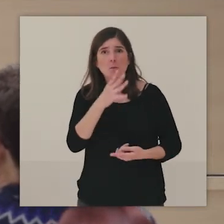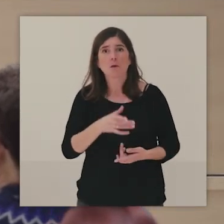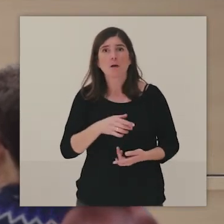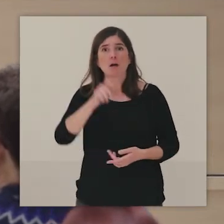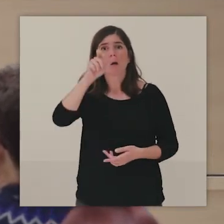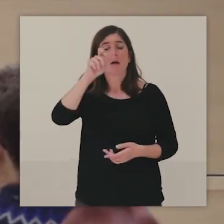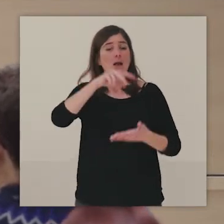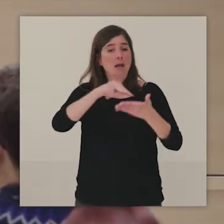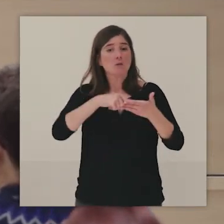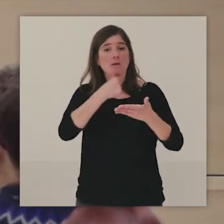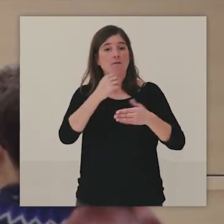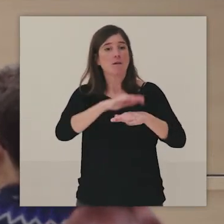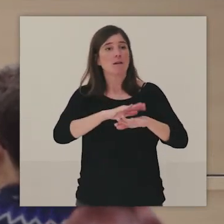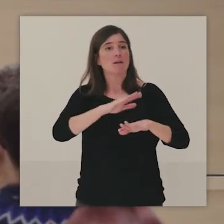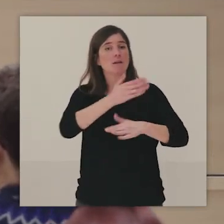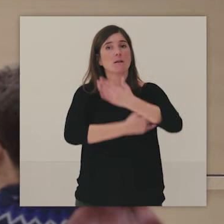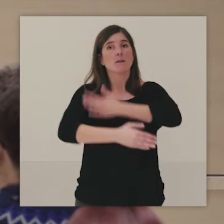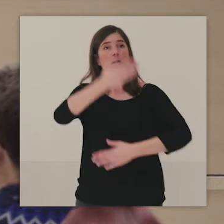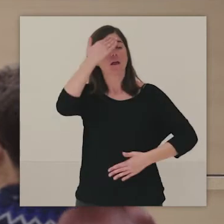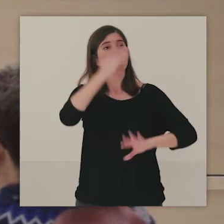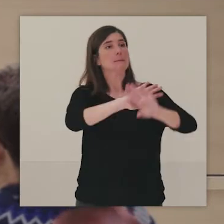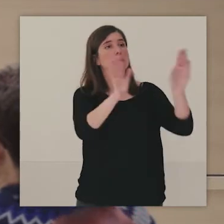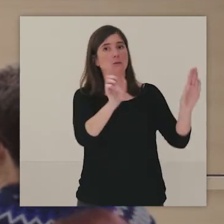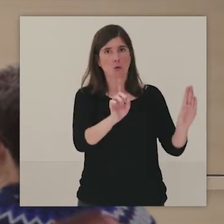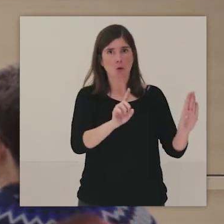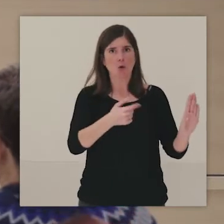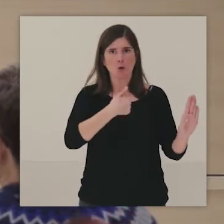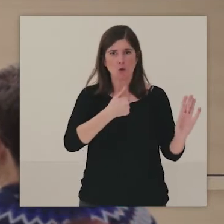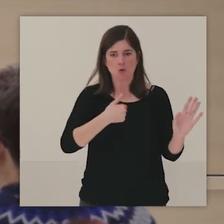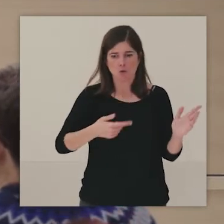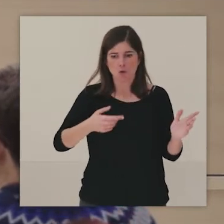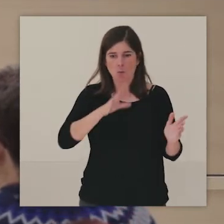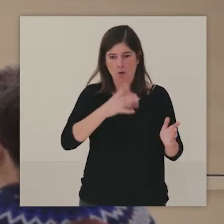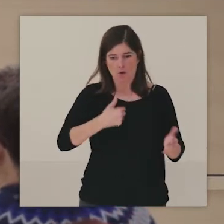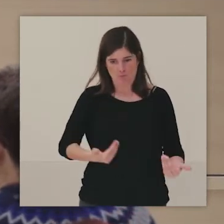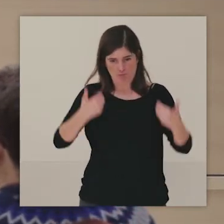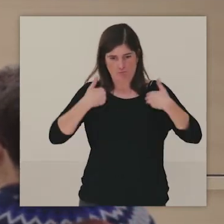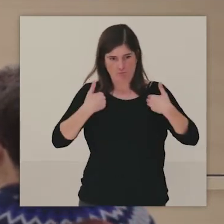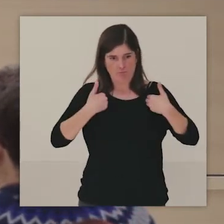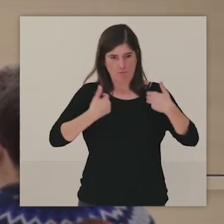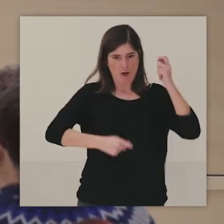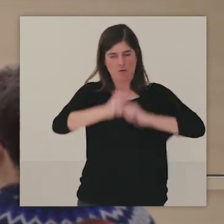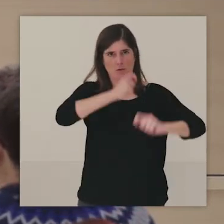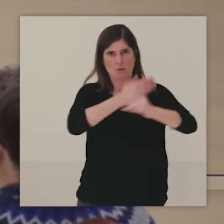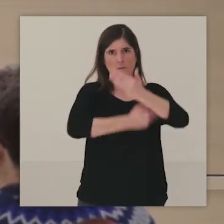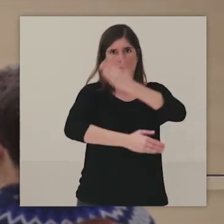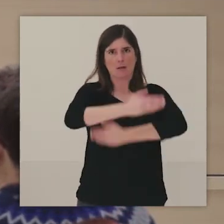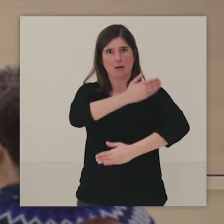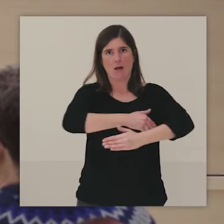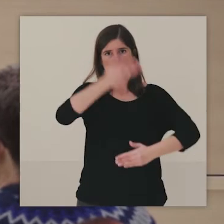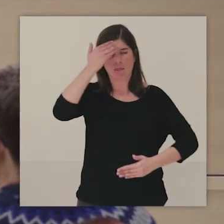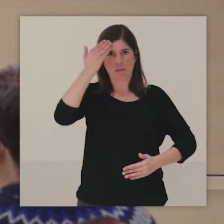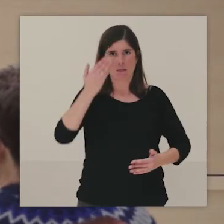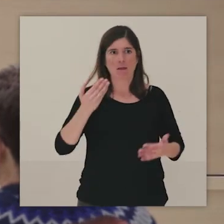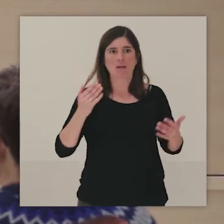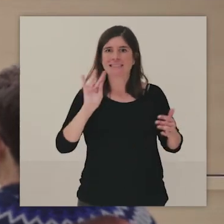solo para discapacidad intelectual. No, desde nuestras organizaciones de apoyo a discapacidad intelectual lo que queremos es promover la lectura fácil como forma de